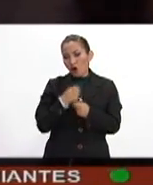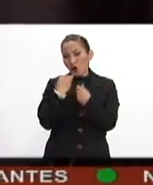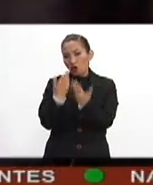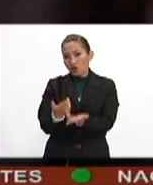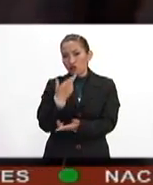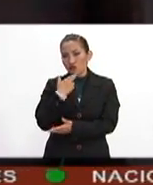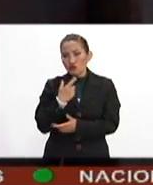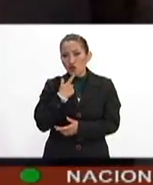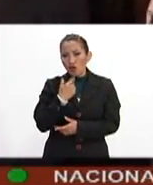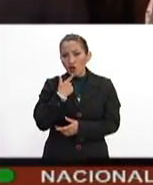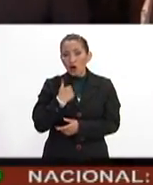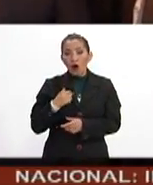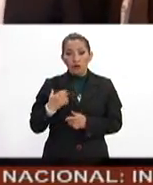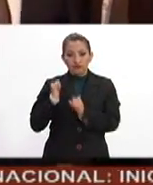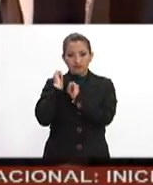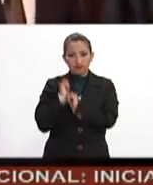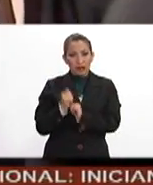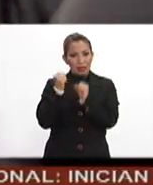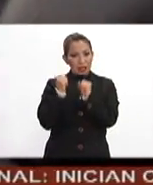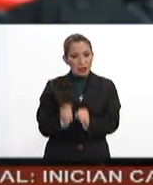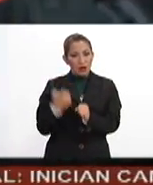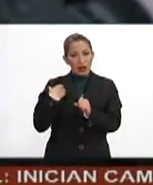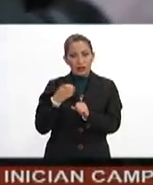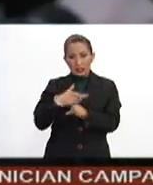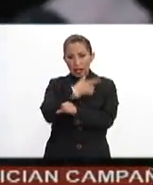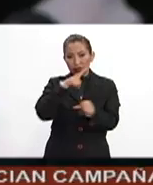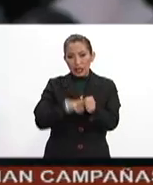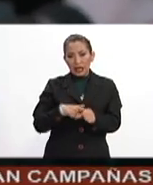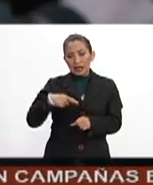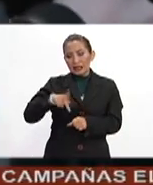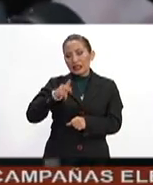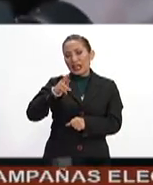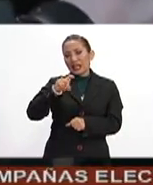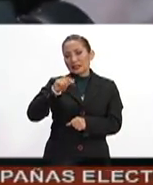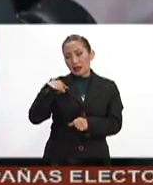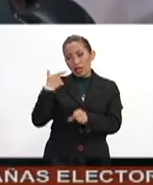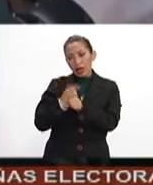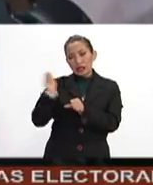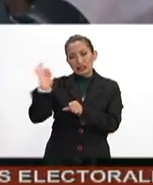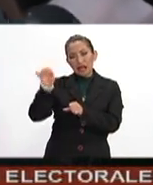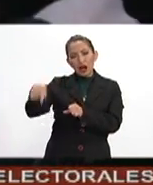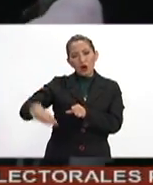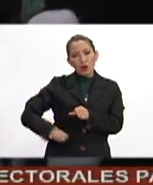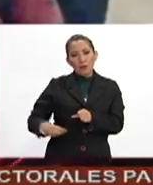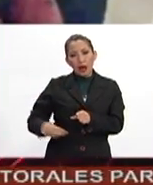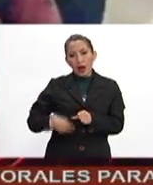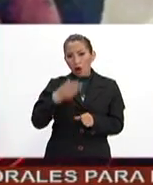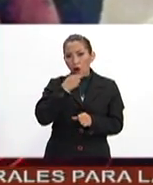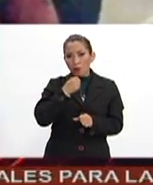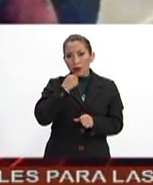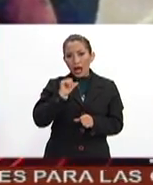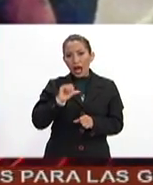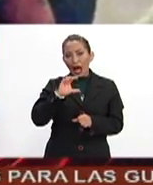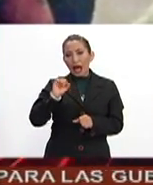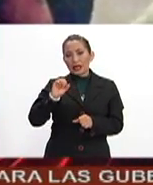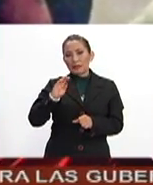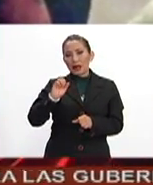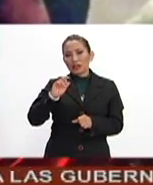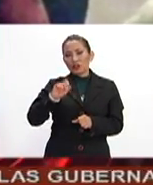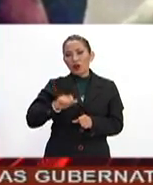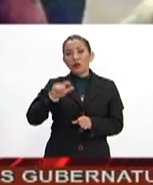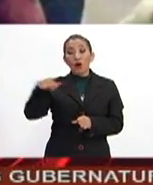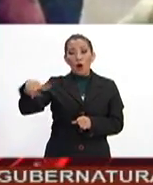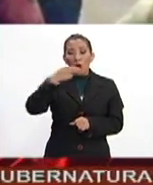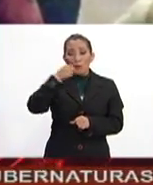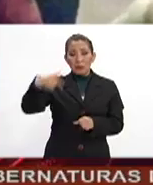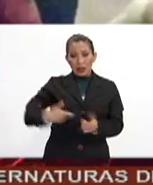las víctimas. La Comisión Estatal de Seguridad Nacional de Kirguistán identificó al presunto atacante. Se trata de Akbarsov Yalilov,